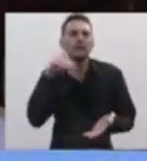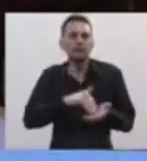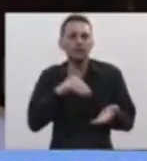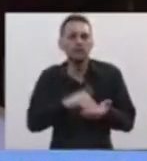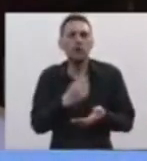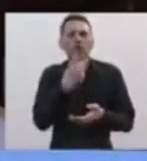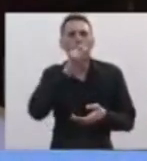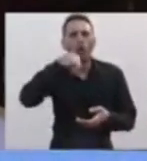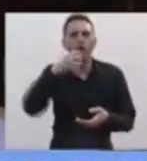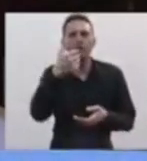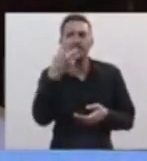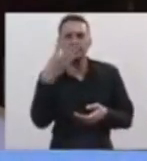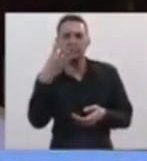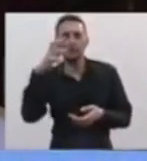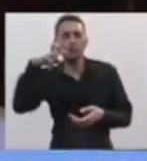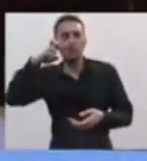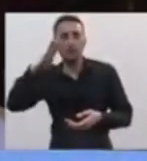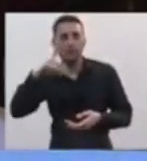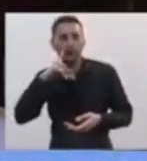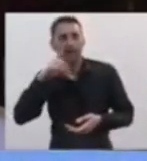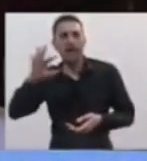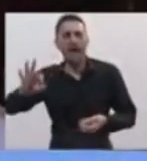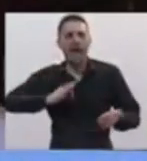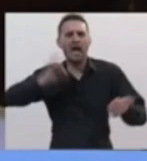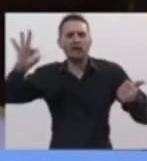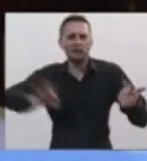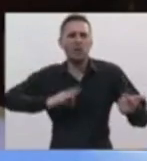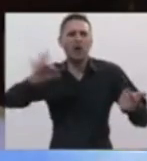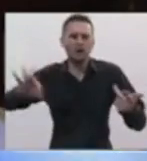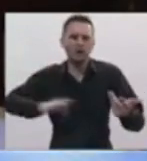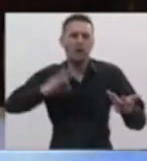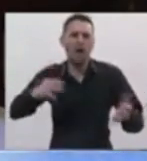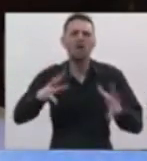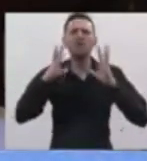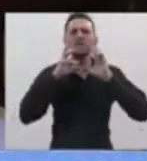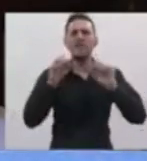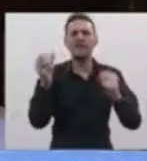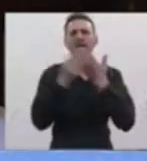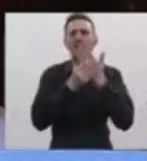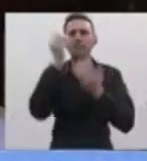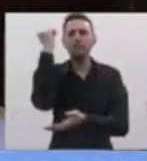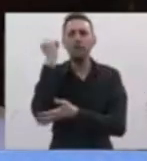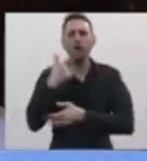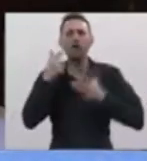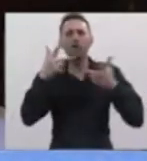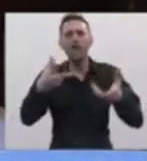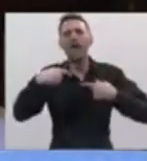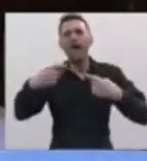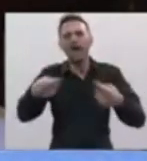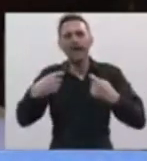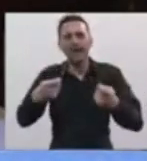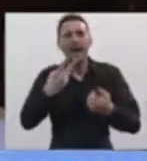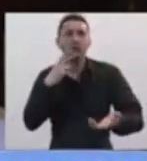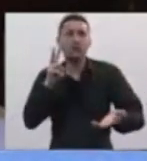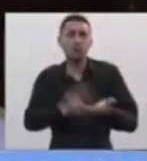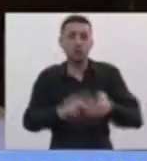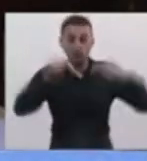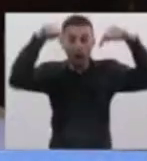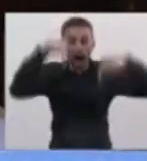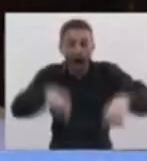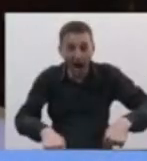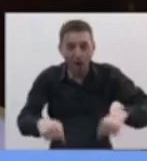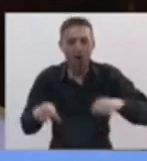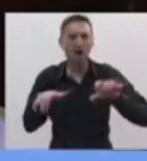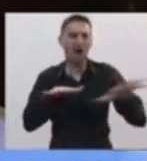264 puntos del pp y año tras año se estiman la secretaría de hacienda cuántos son los gastos tributarios no era éste el momento